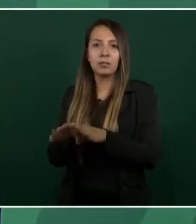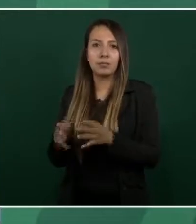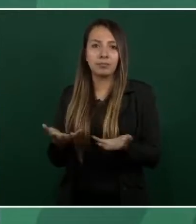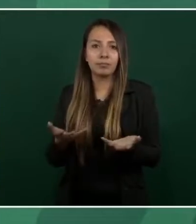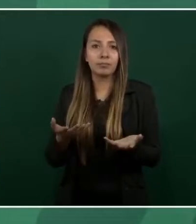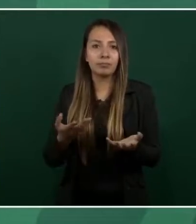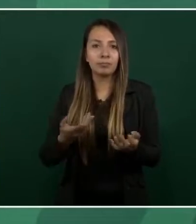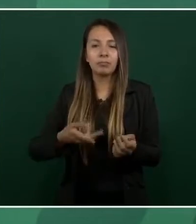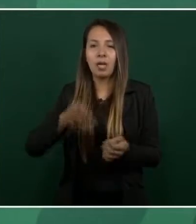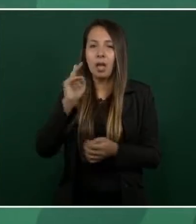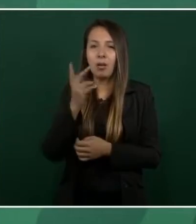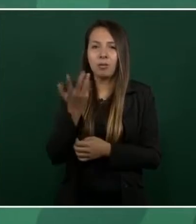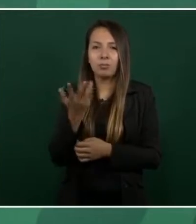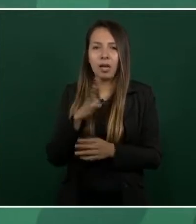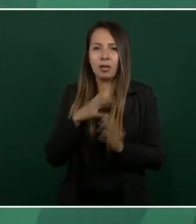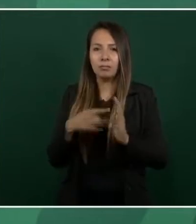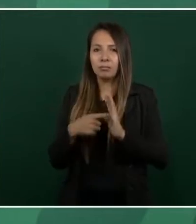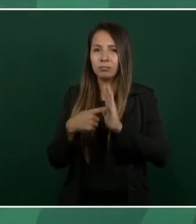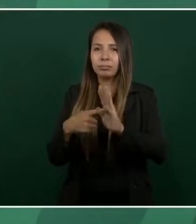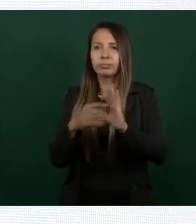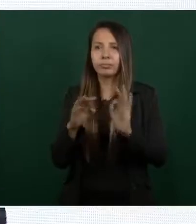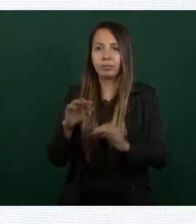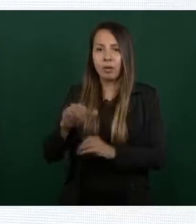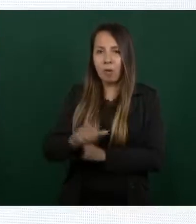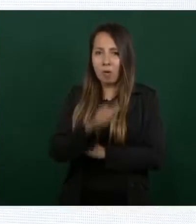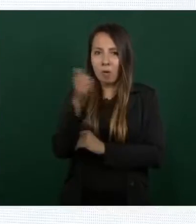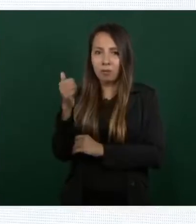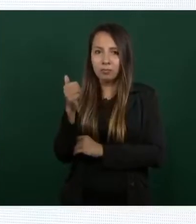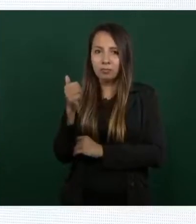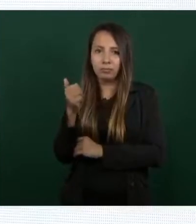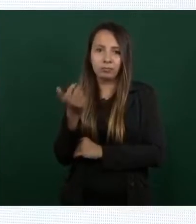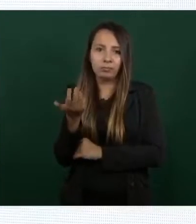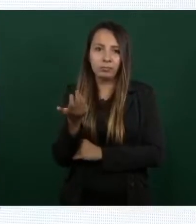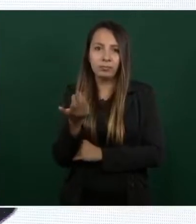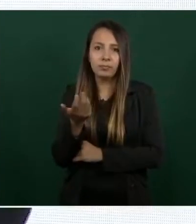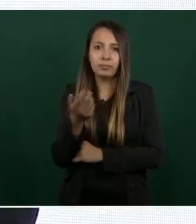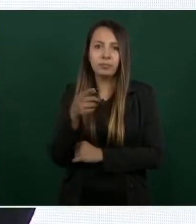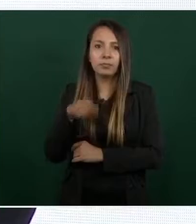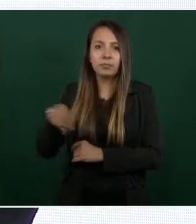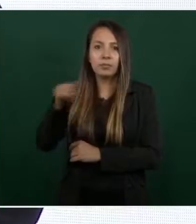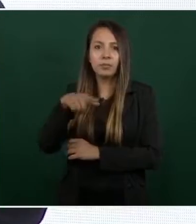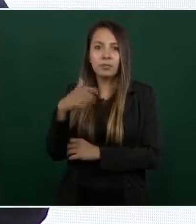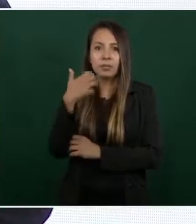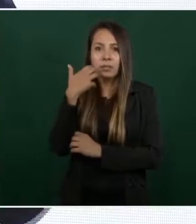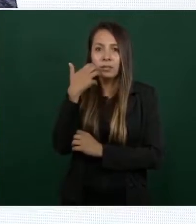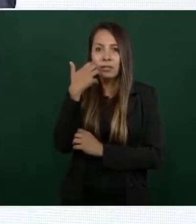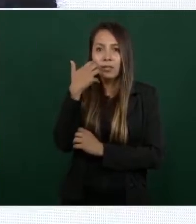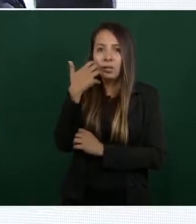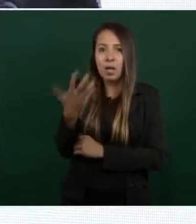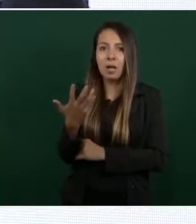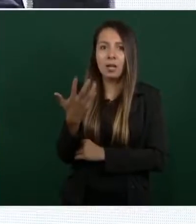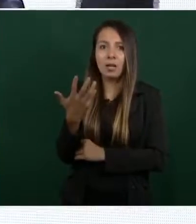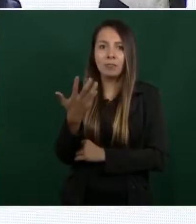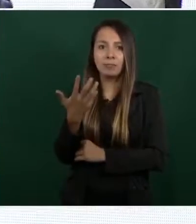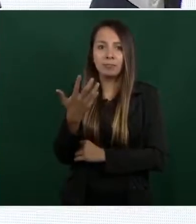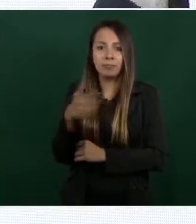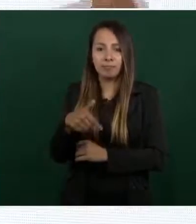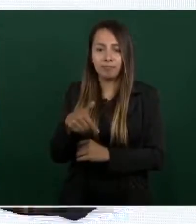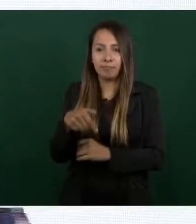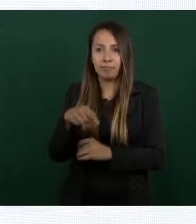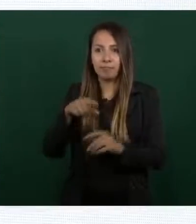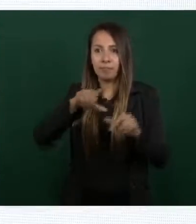Pero la realidad es otra. Ellos quieren crear una percepción. El país se está